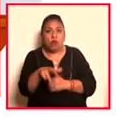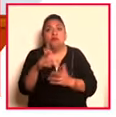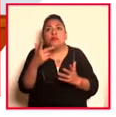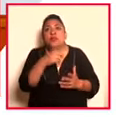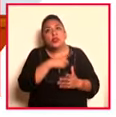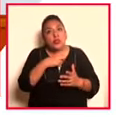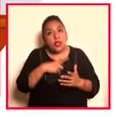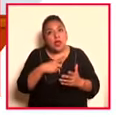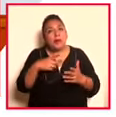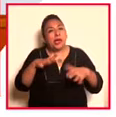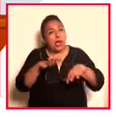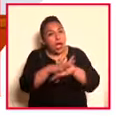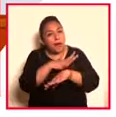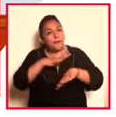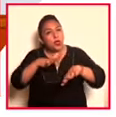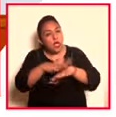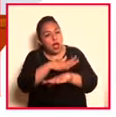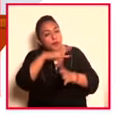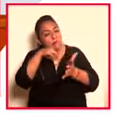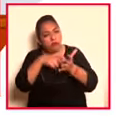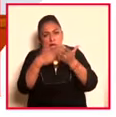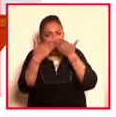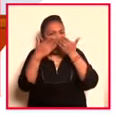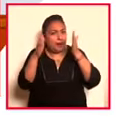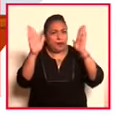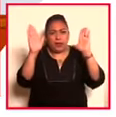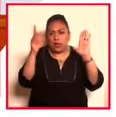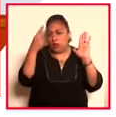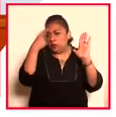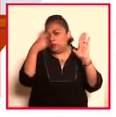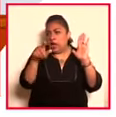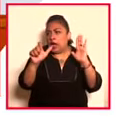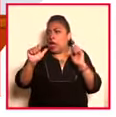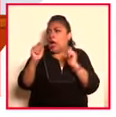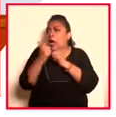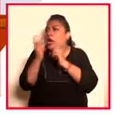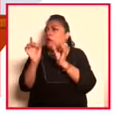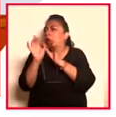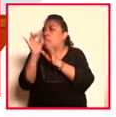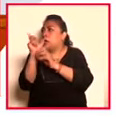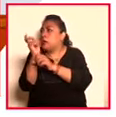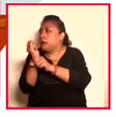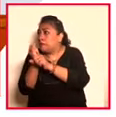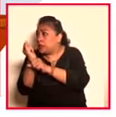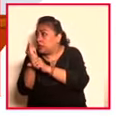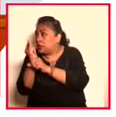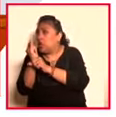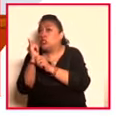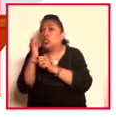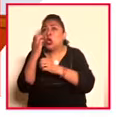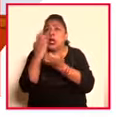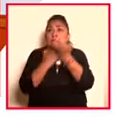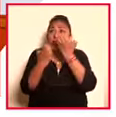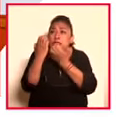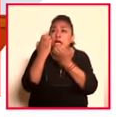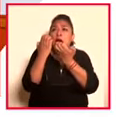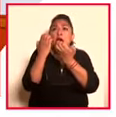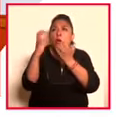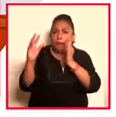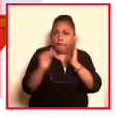en constante cambio y tenemos que estar abierto para incorporar cosas que suceden en las investigaciones, en los ensayos, en las